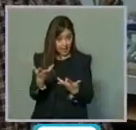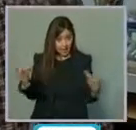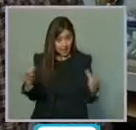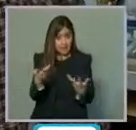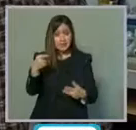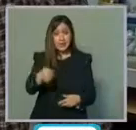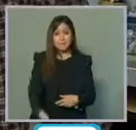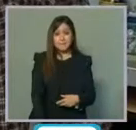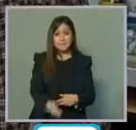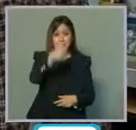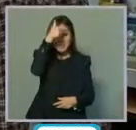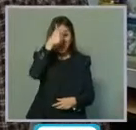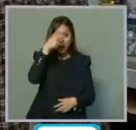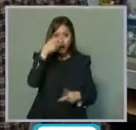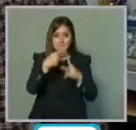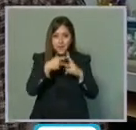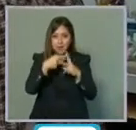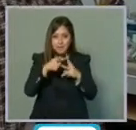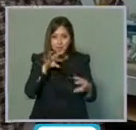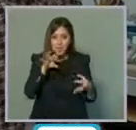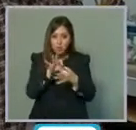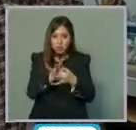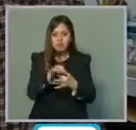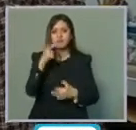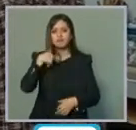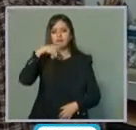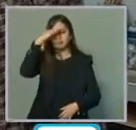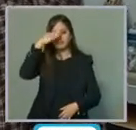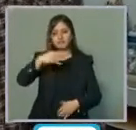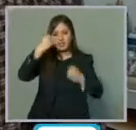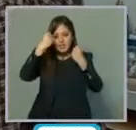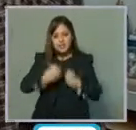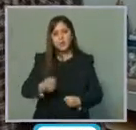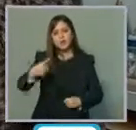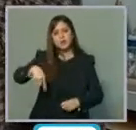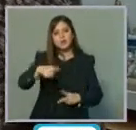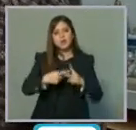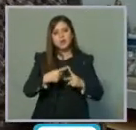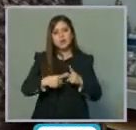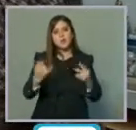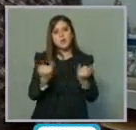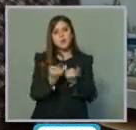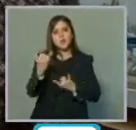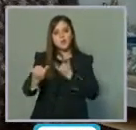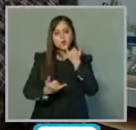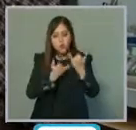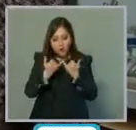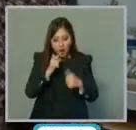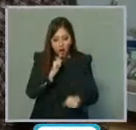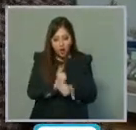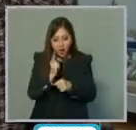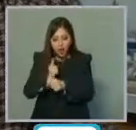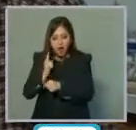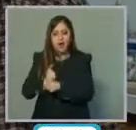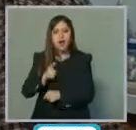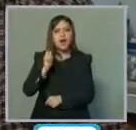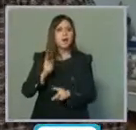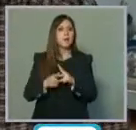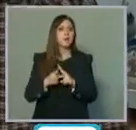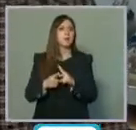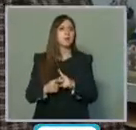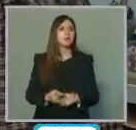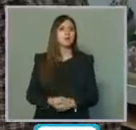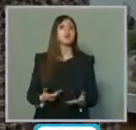los primeros matemáticos, yo estoy seguro que esos matemáticos estaban jugando cuando descubrieron el asunto matemático. Como ve